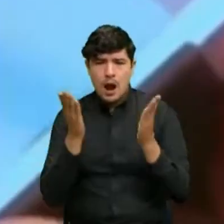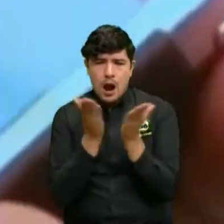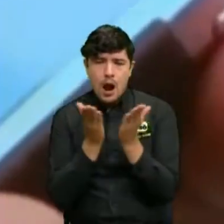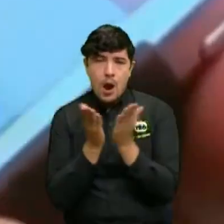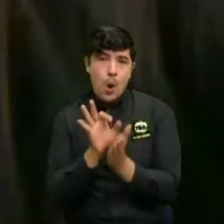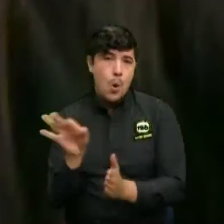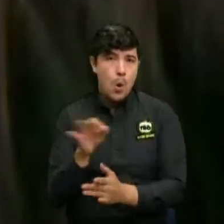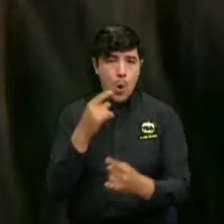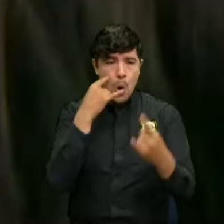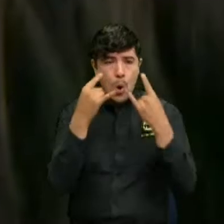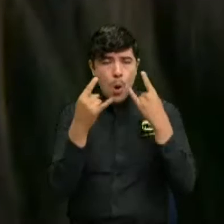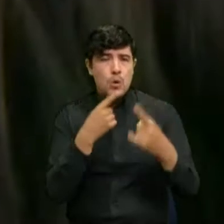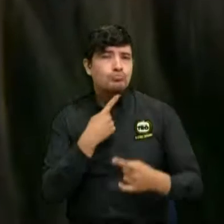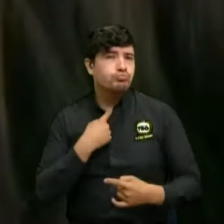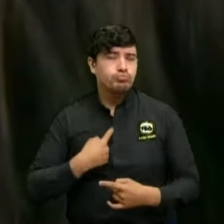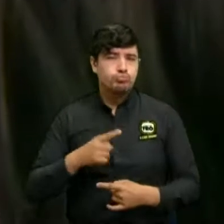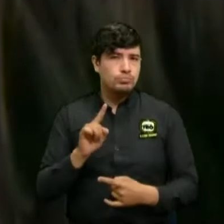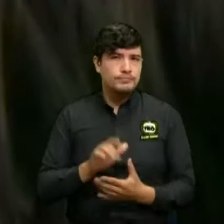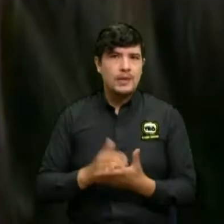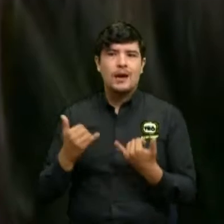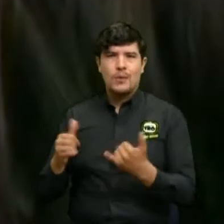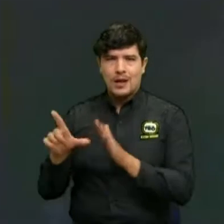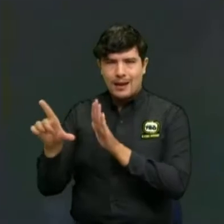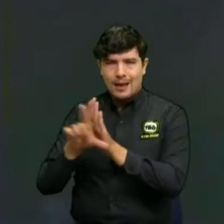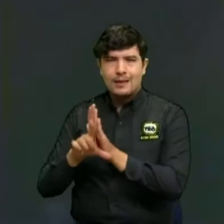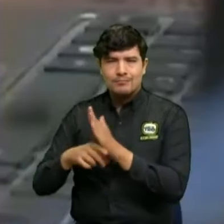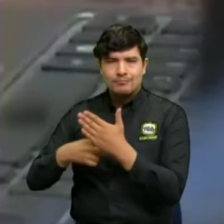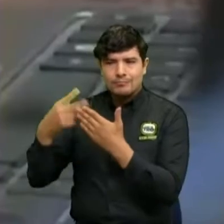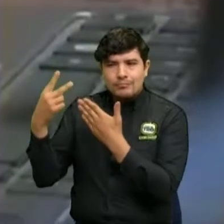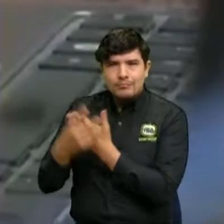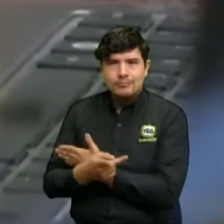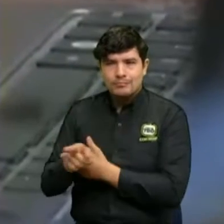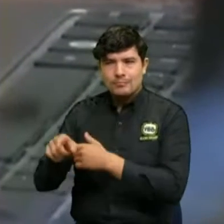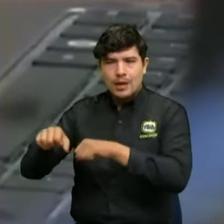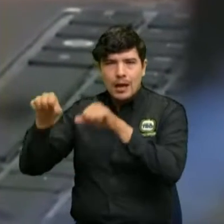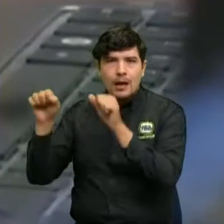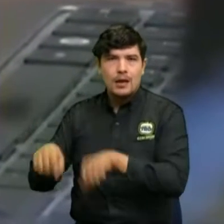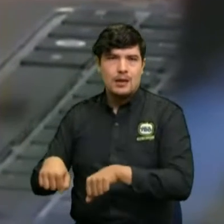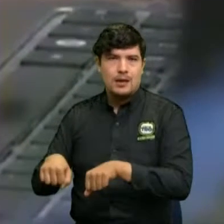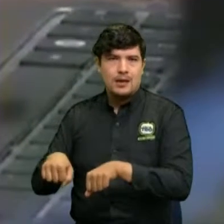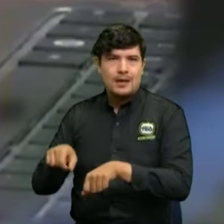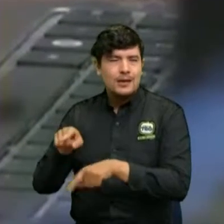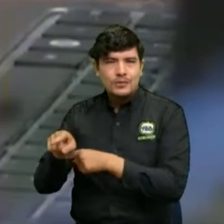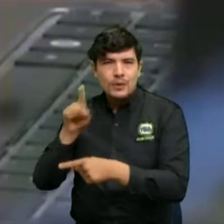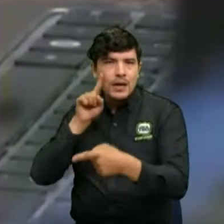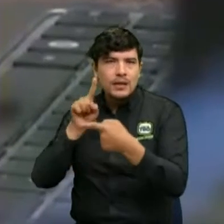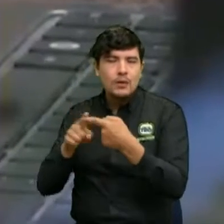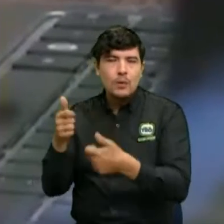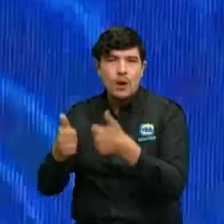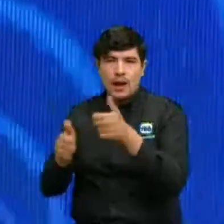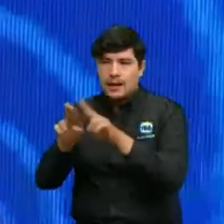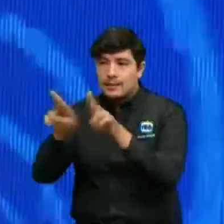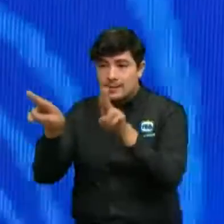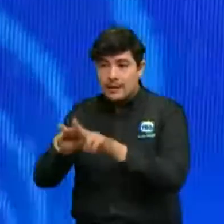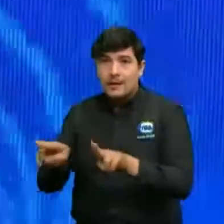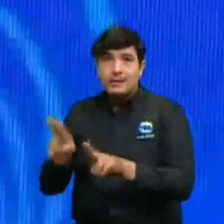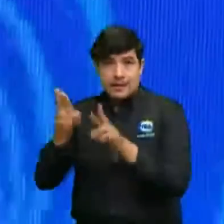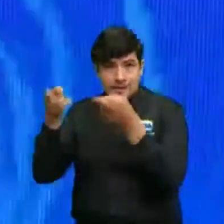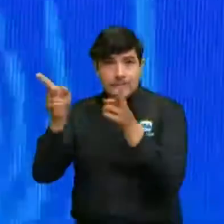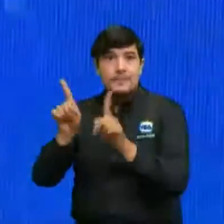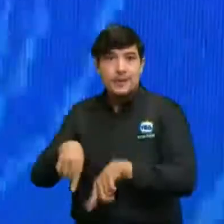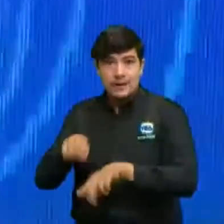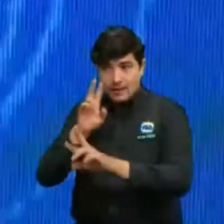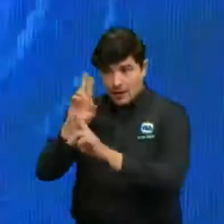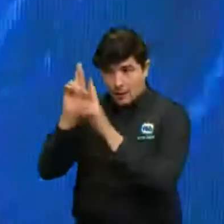entretenimiento precisamente fue aprobado el último debate el proyecto de ley que busca declarar el internet como servicio esencial